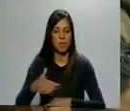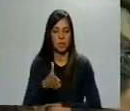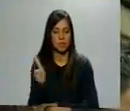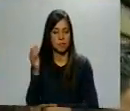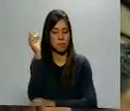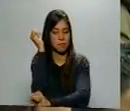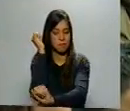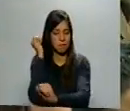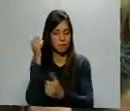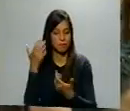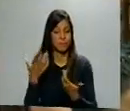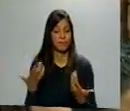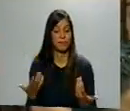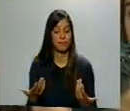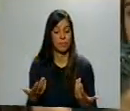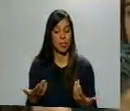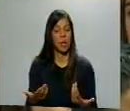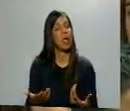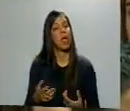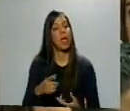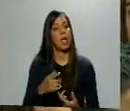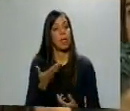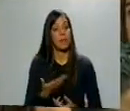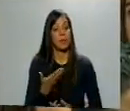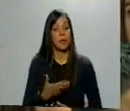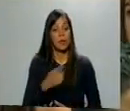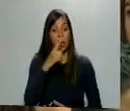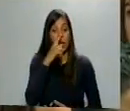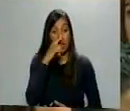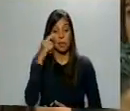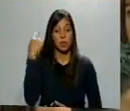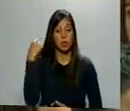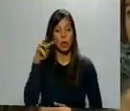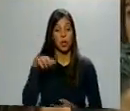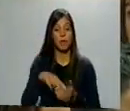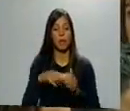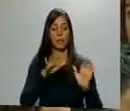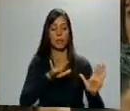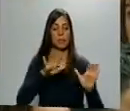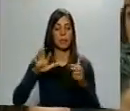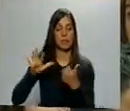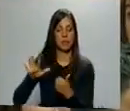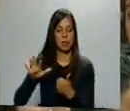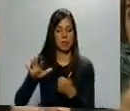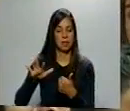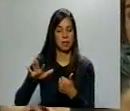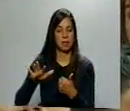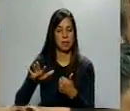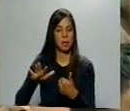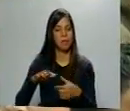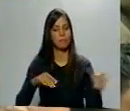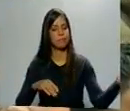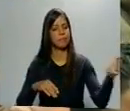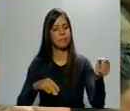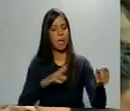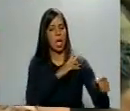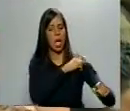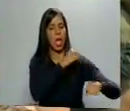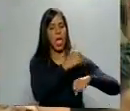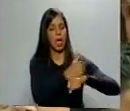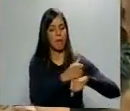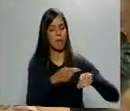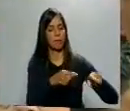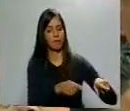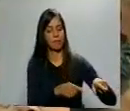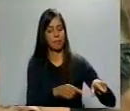decir que en el 2016 fue precisado el jefe de seguridad